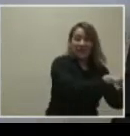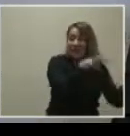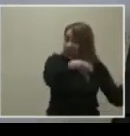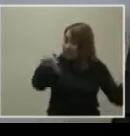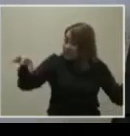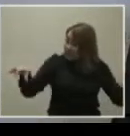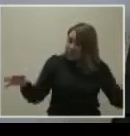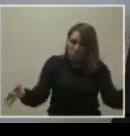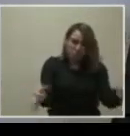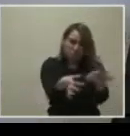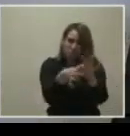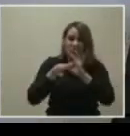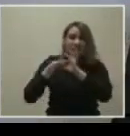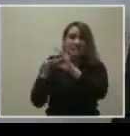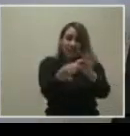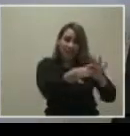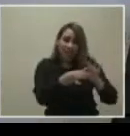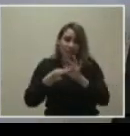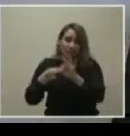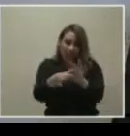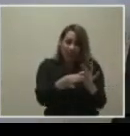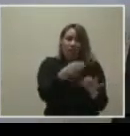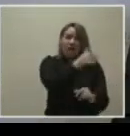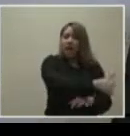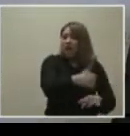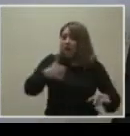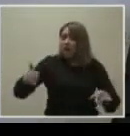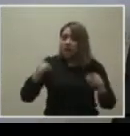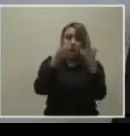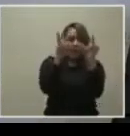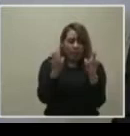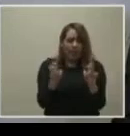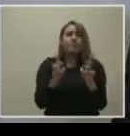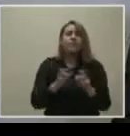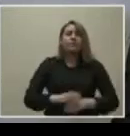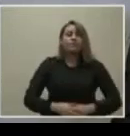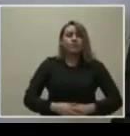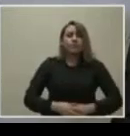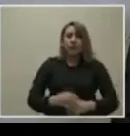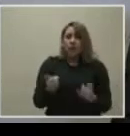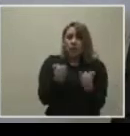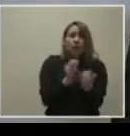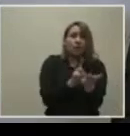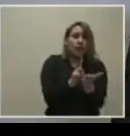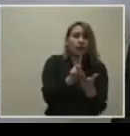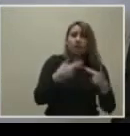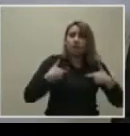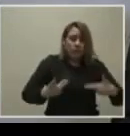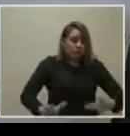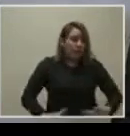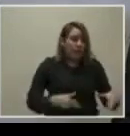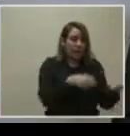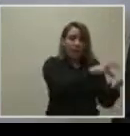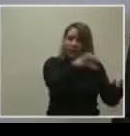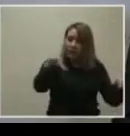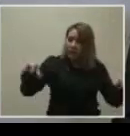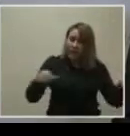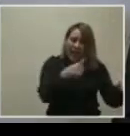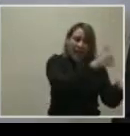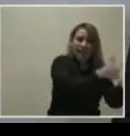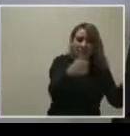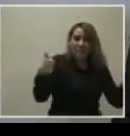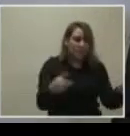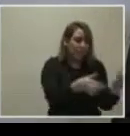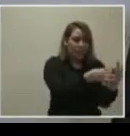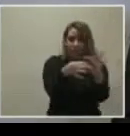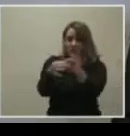la materia y que se relacionen con este tema, también derechos humanos, que podamos mejorar el